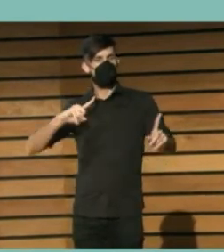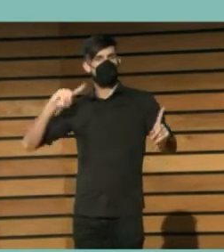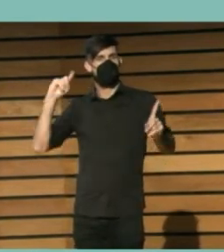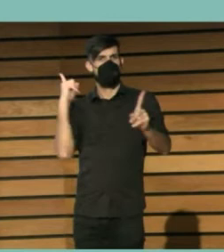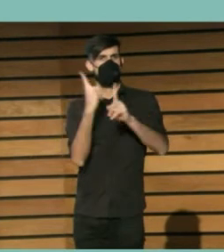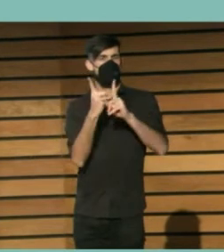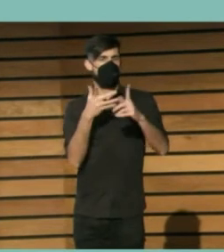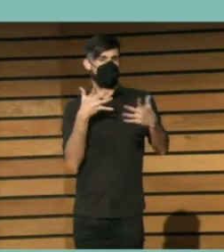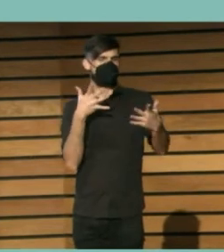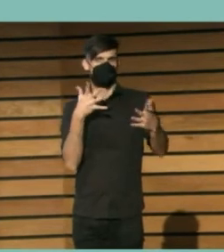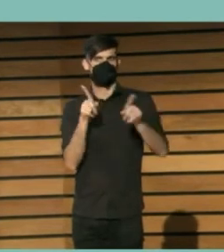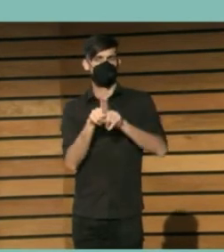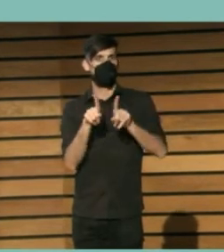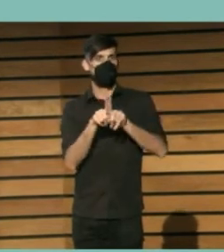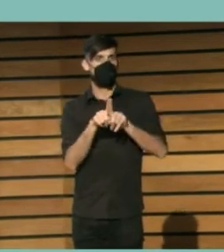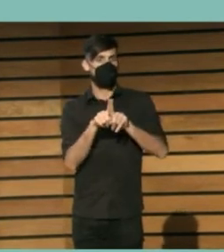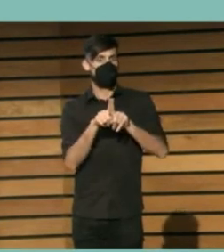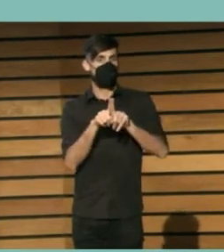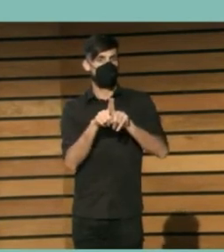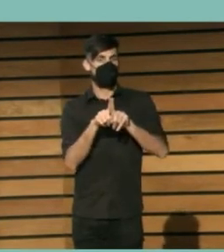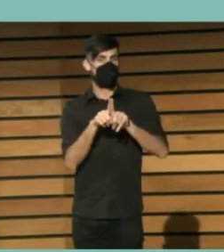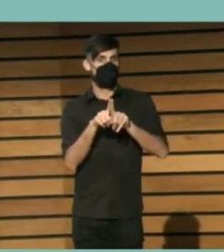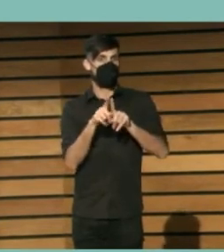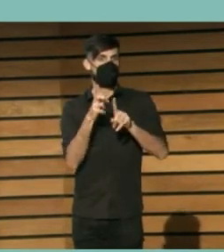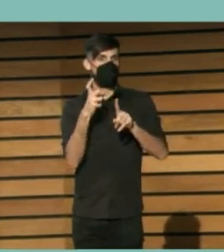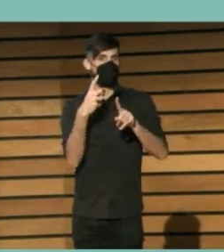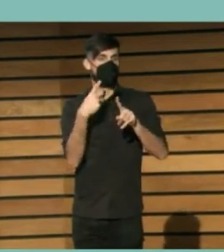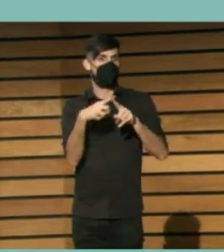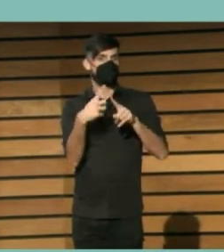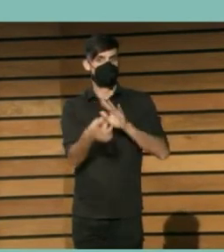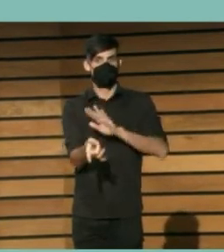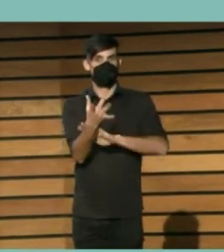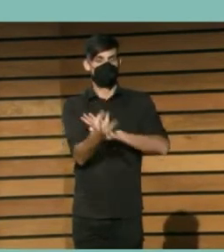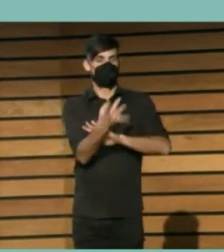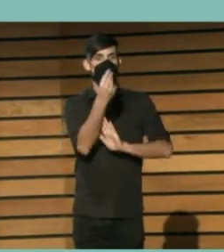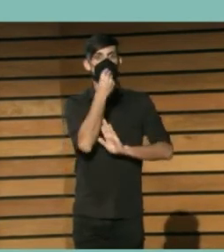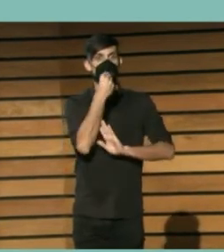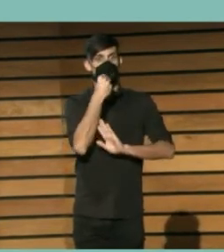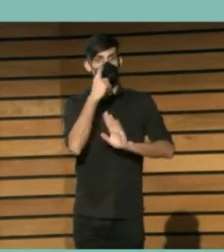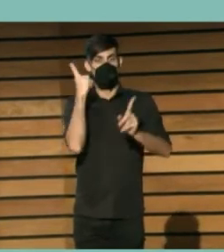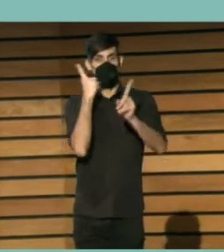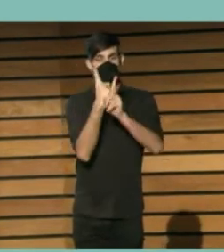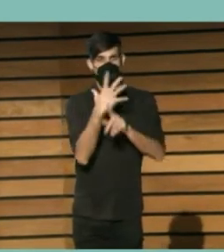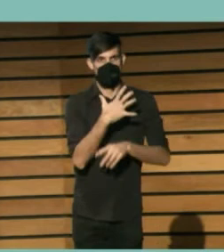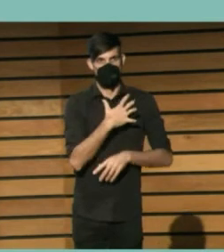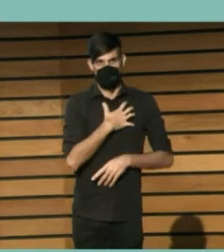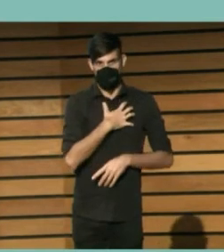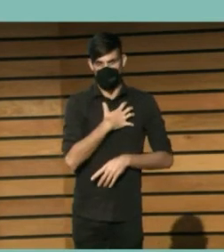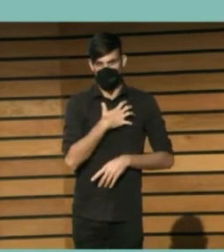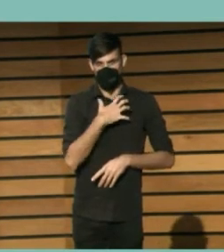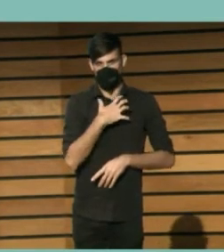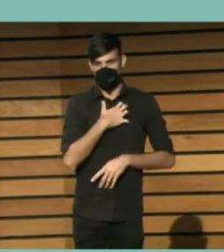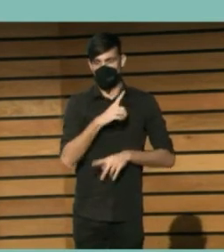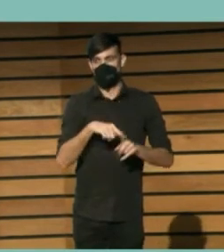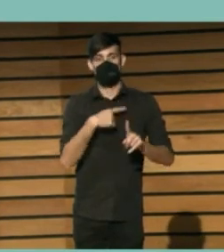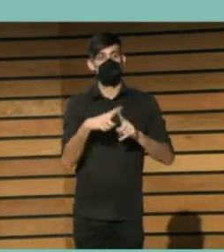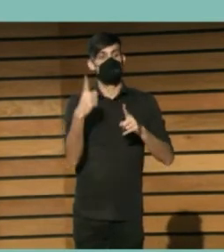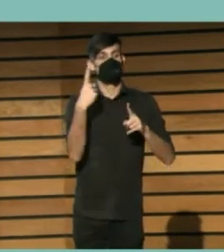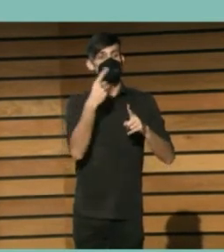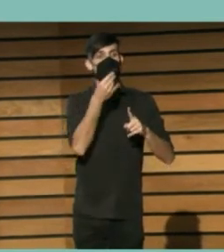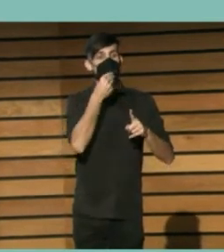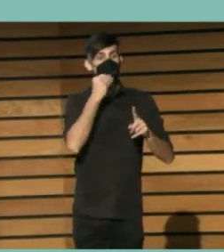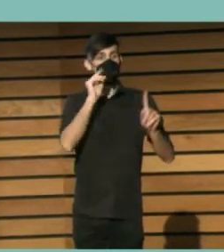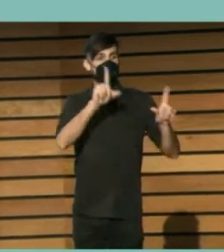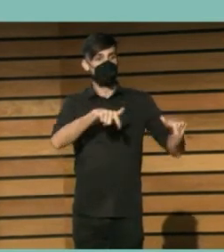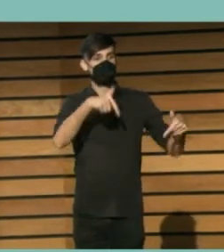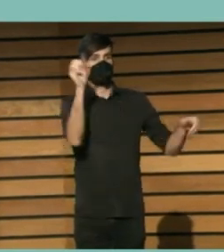actual de alimentos producidos en estos momentos y todo aquello que se tira cada día, pero